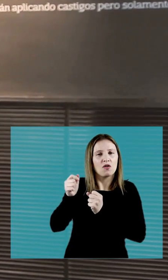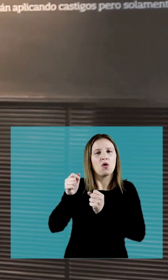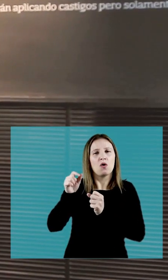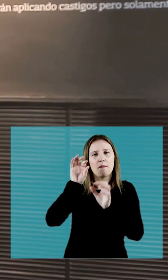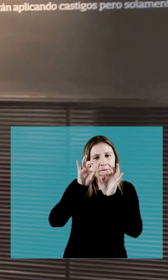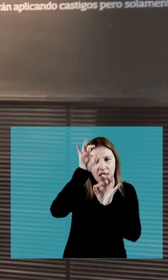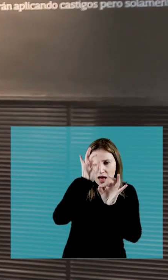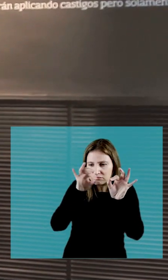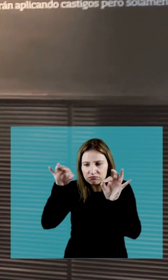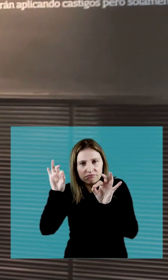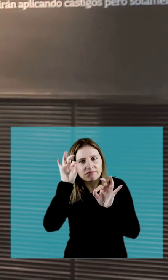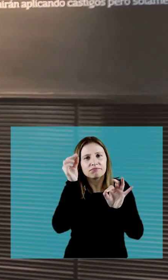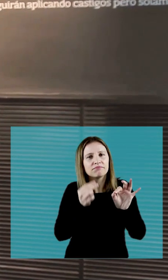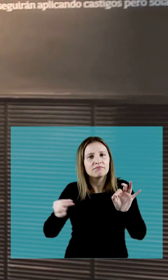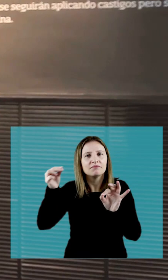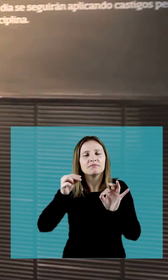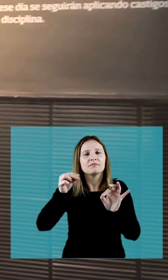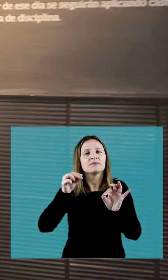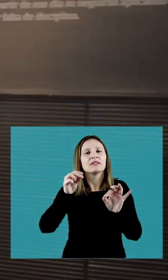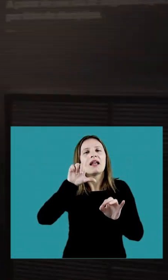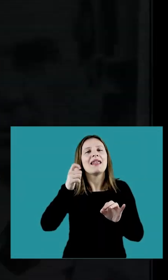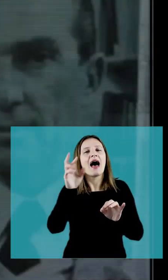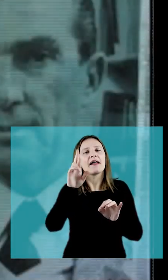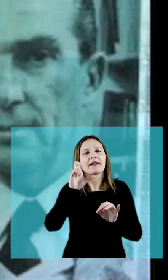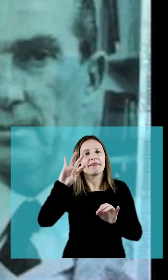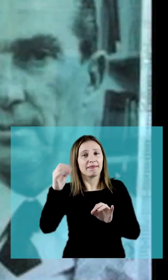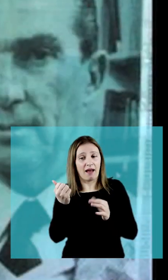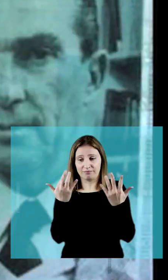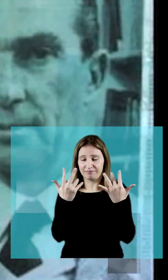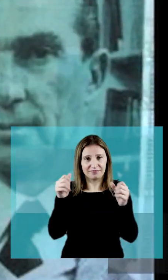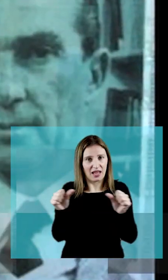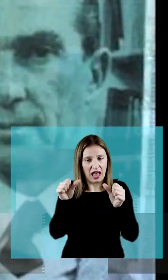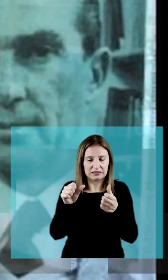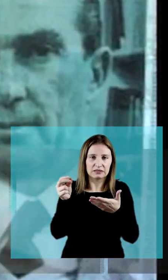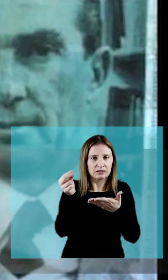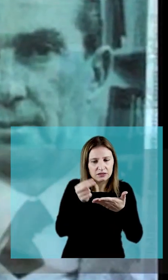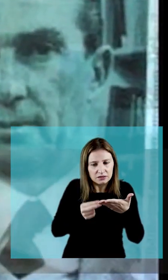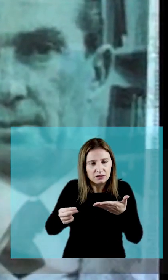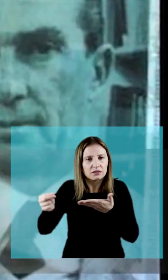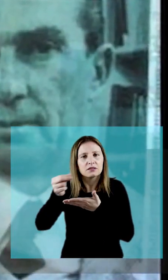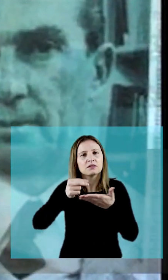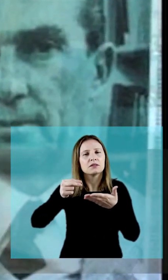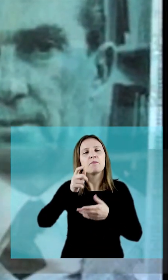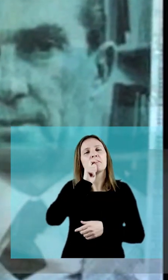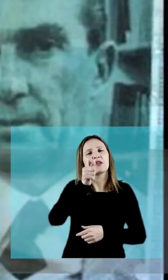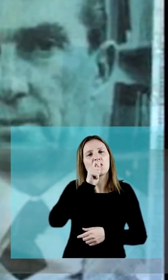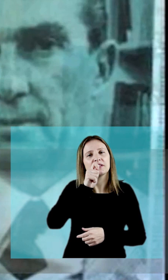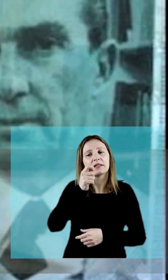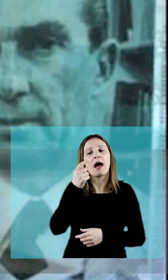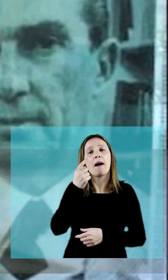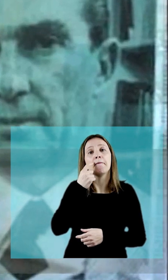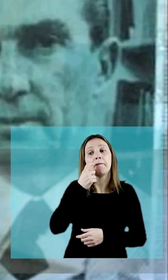hizo Rodríguez Larreta, Enrique Rodríguez Larreta, que fue un periodista, padre de uno de